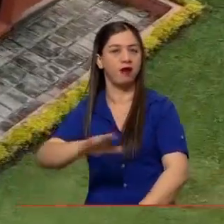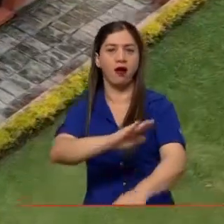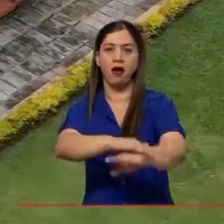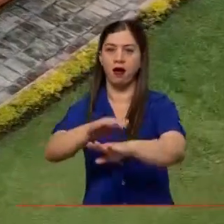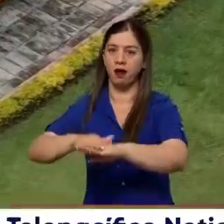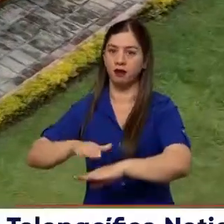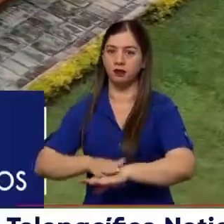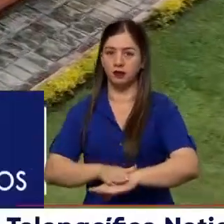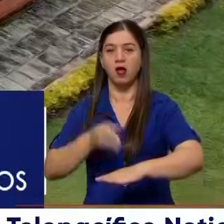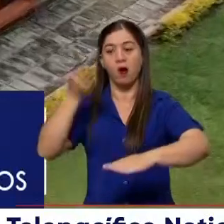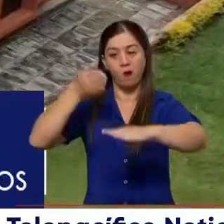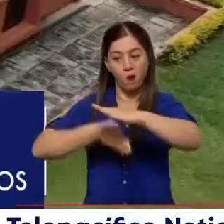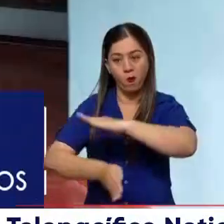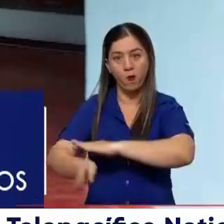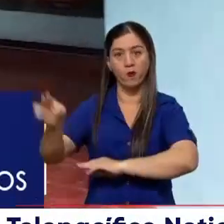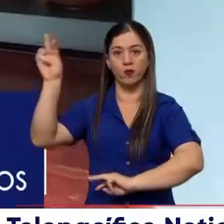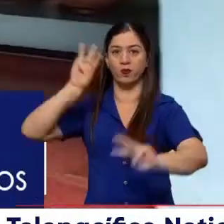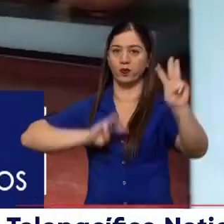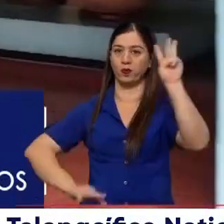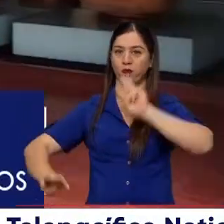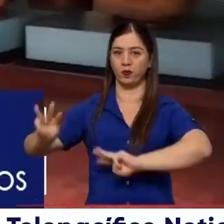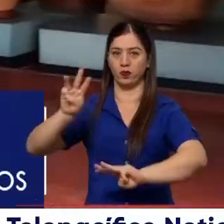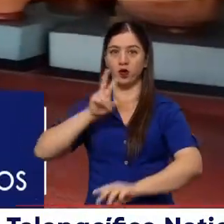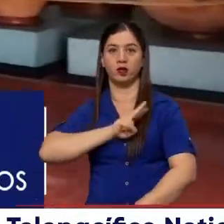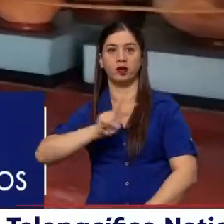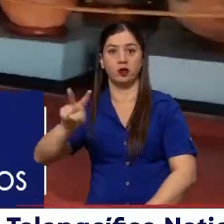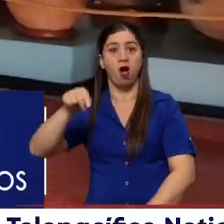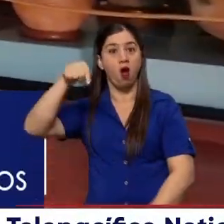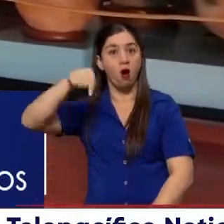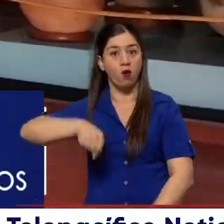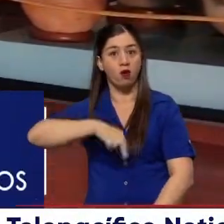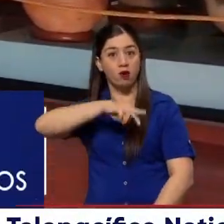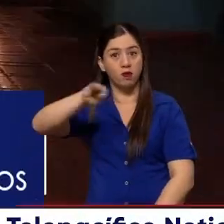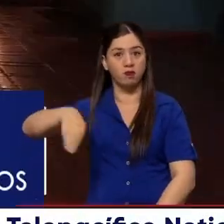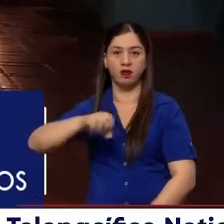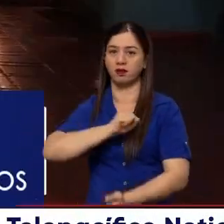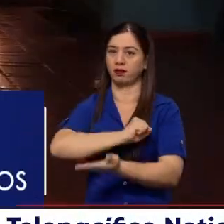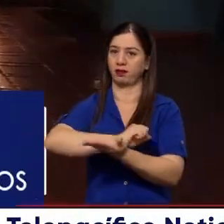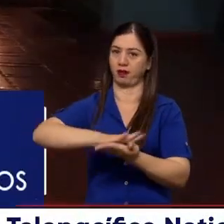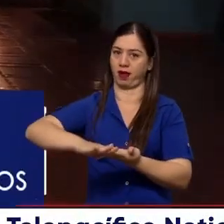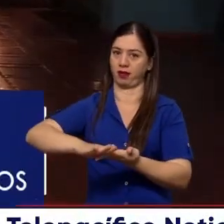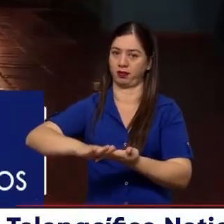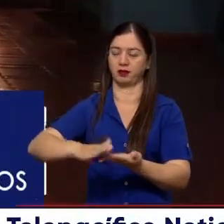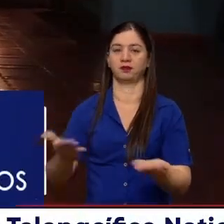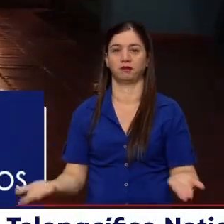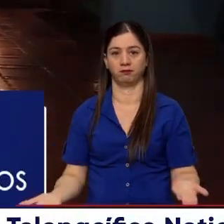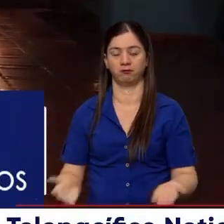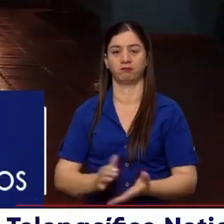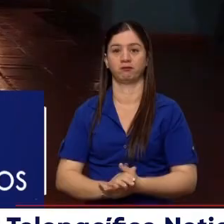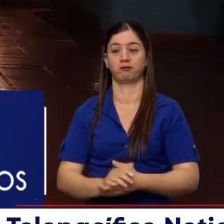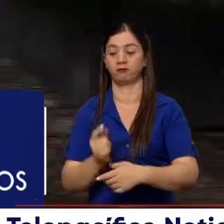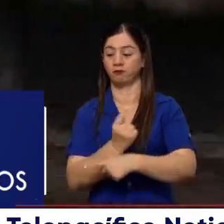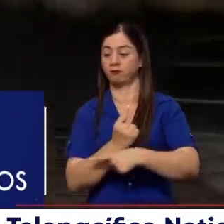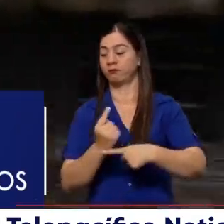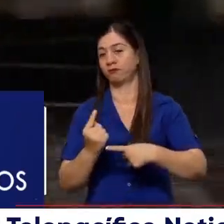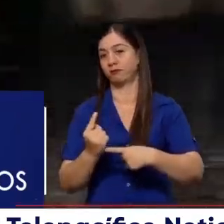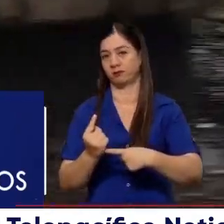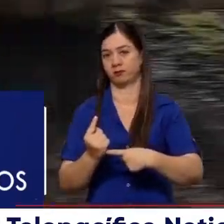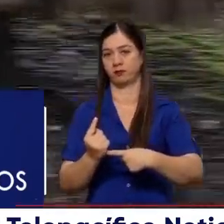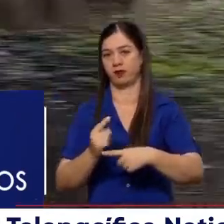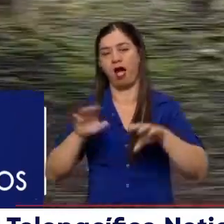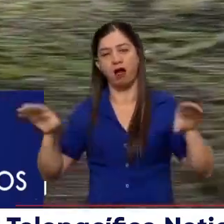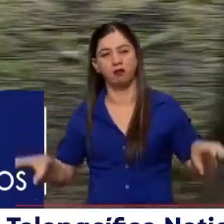anunciaron que la entrada a estos espacios en el departamento hoy miércoles será gratuita. Lo que resta de la semana